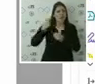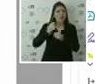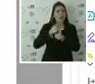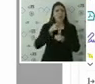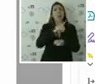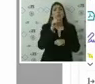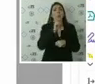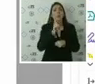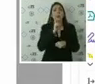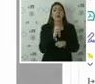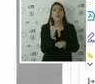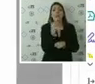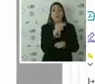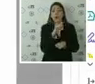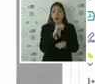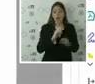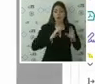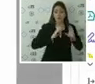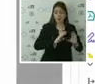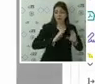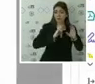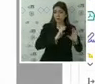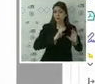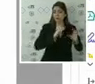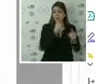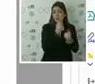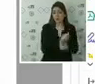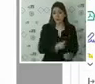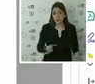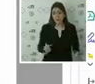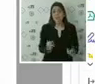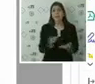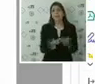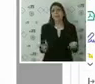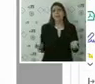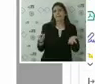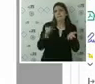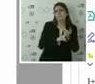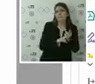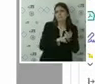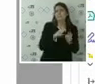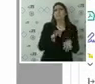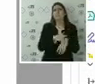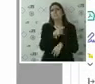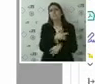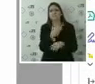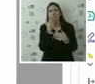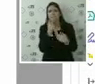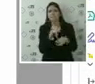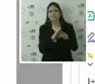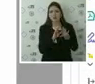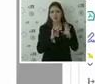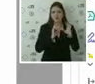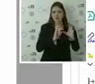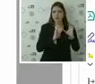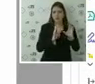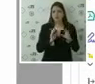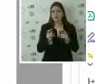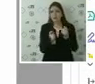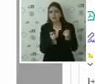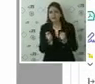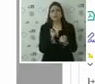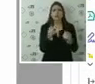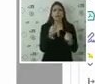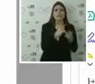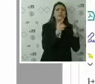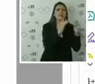hace cargo de los niños, y ahora sobre la educación en la mayor parte, ya que no hay un buen control sobre la educación pública en la pandemia, y de las tareas